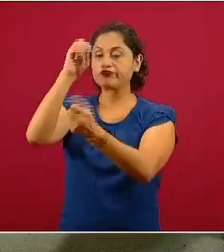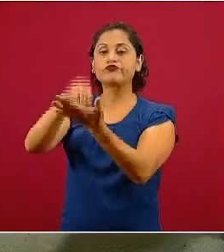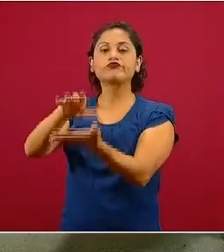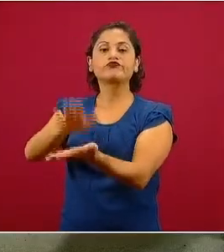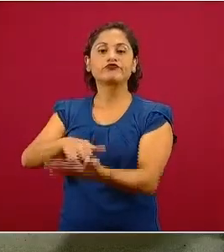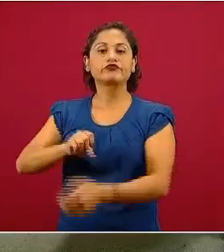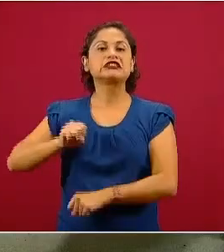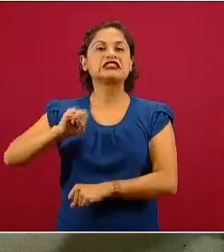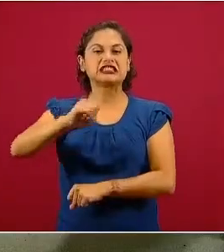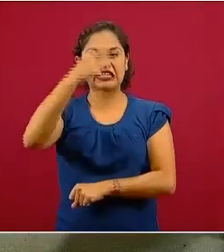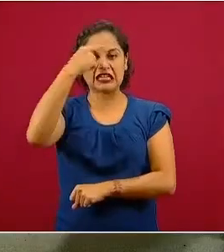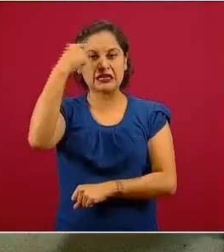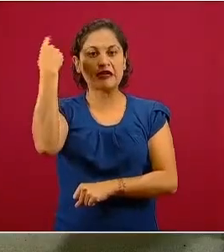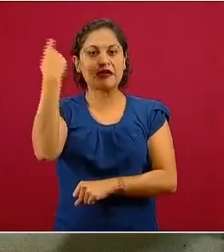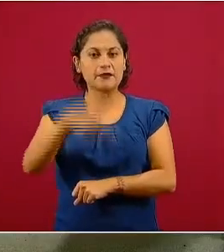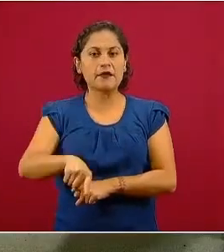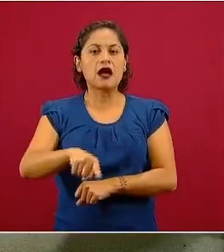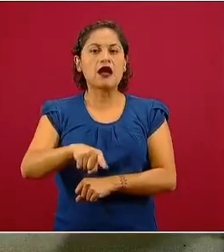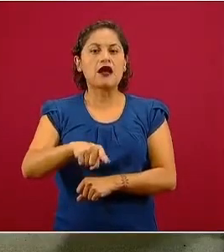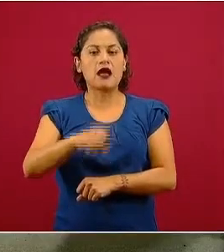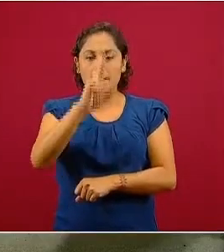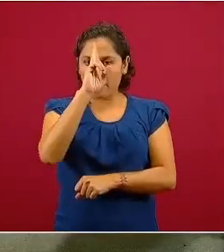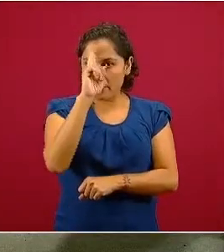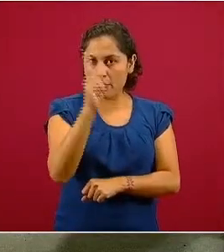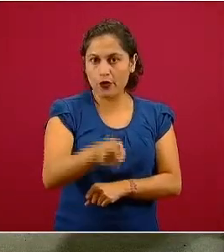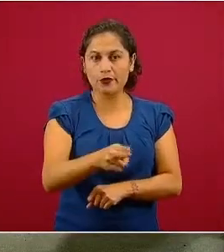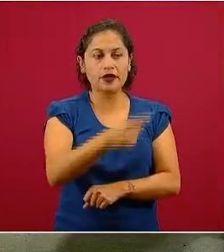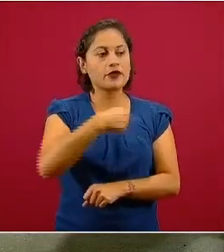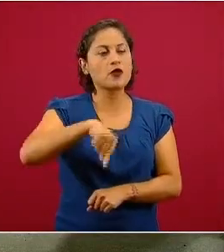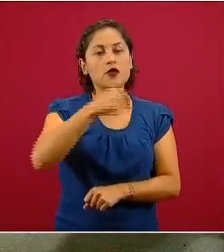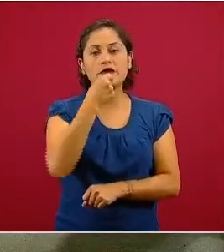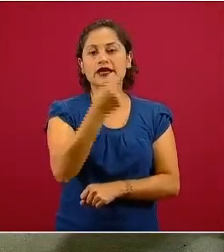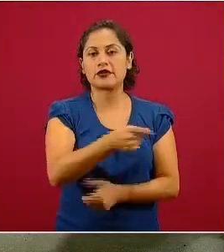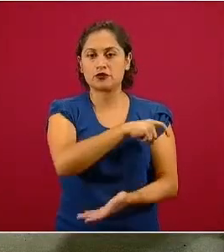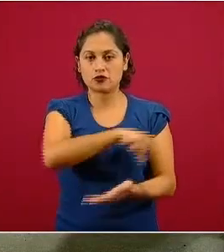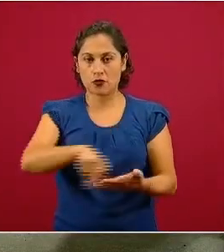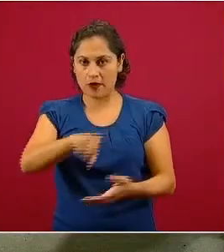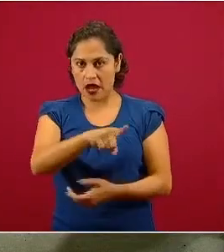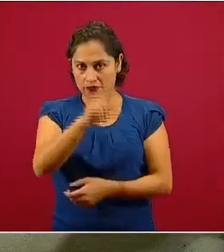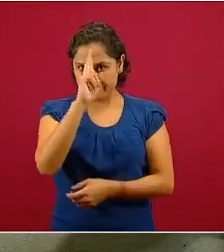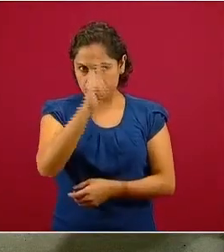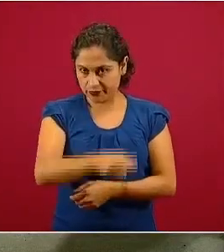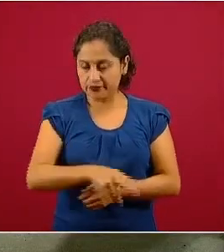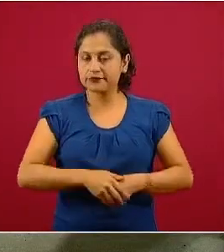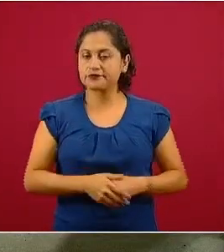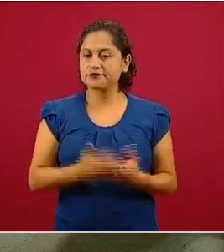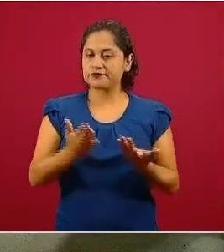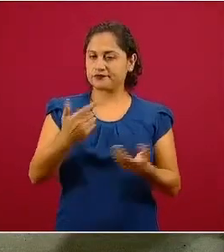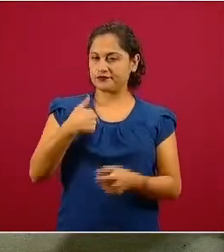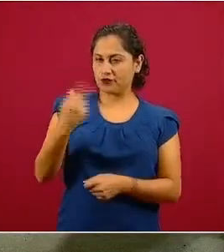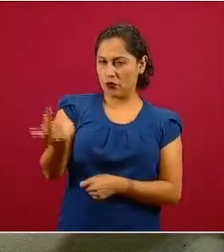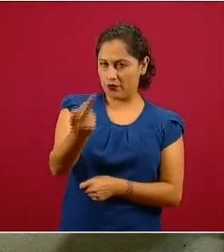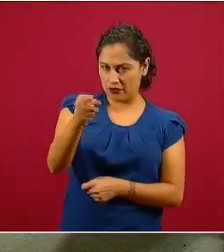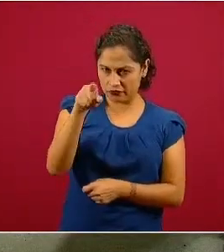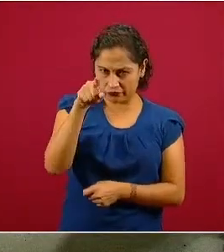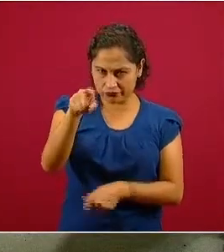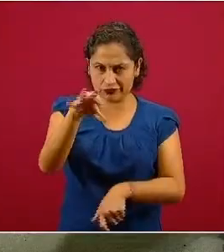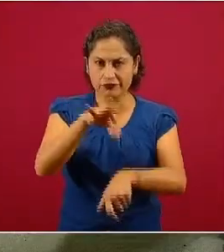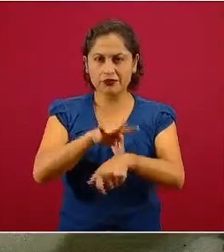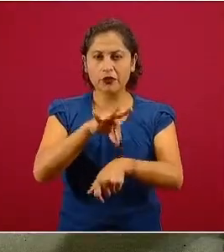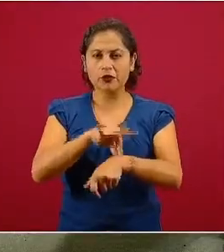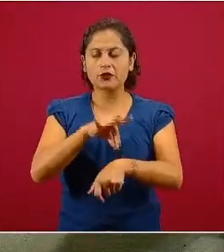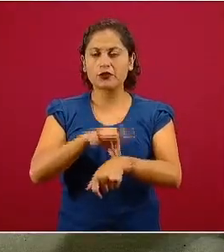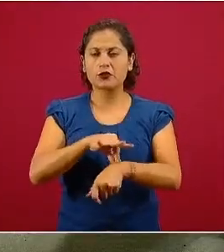para venta hacia los niños. Yo solamente le haría una pregunta a usted y al doctor Salomía. ¿No cree usted que más que enfrentar